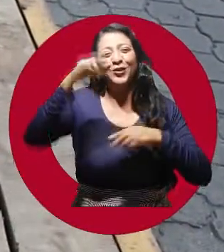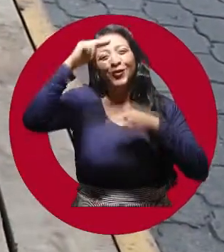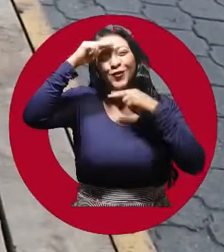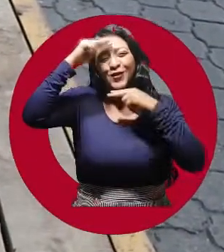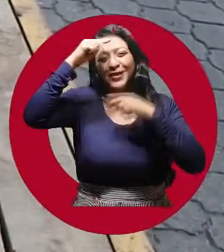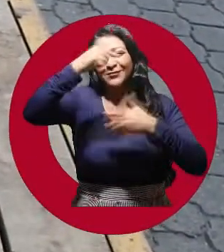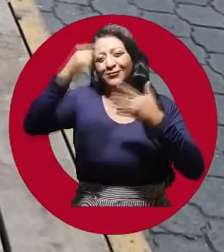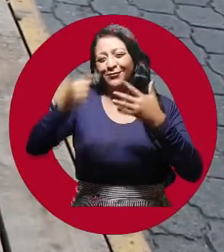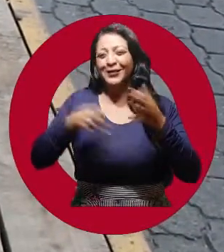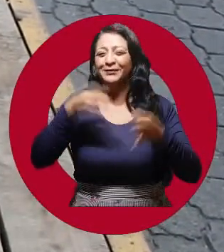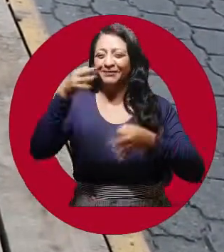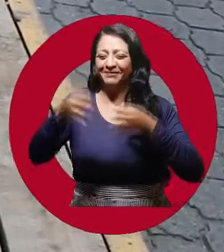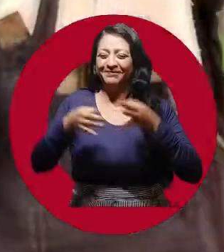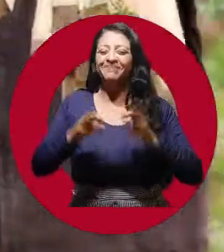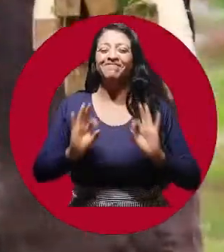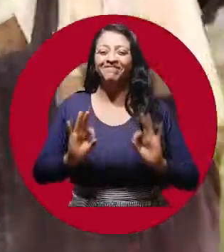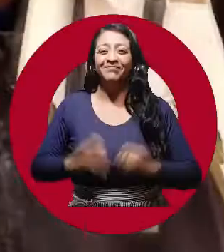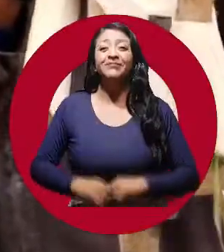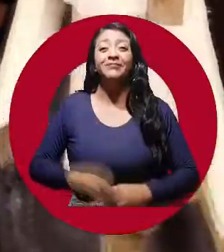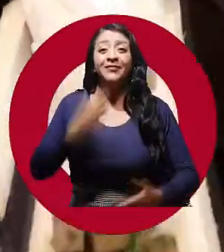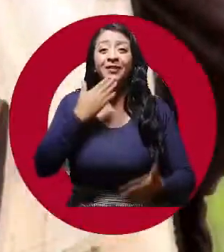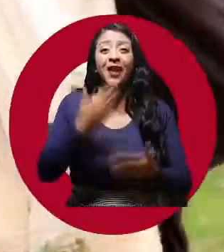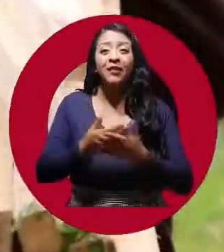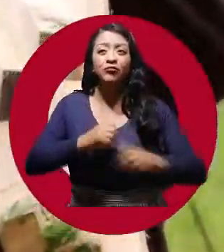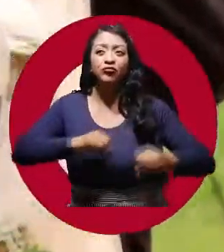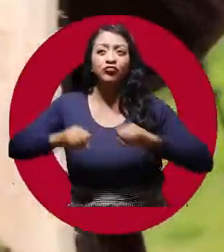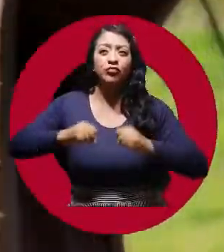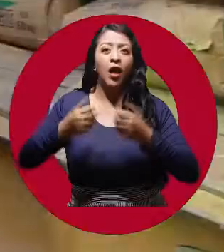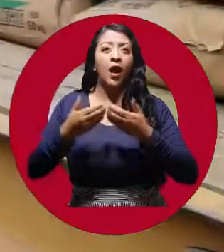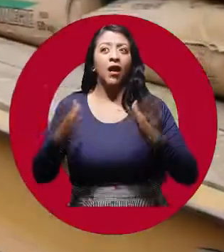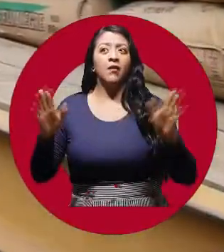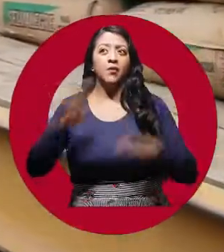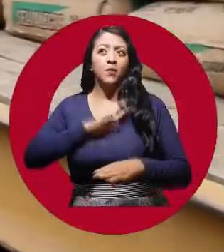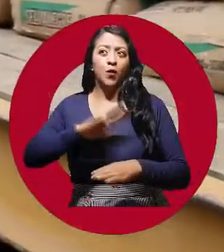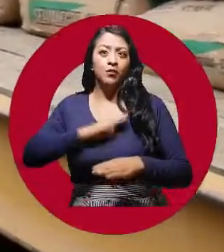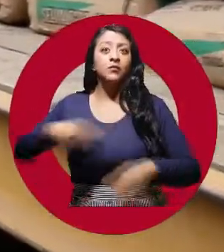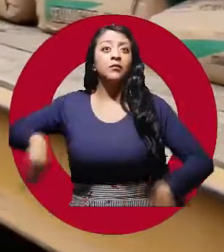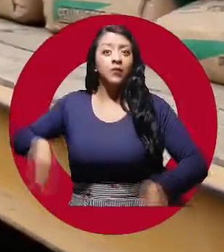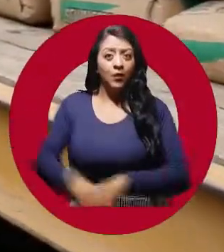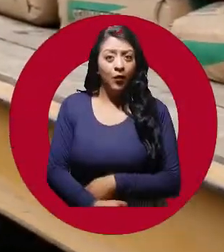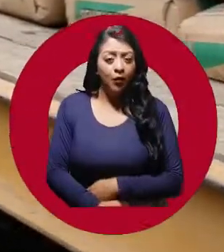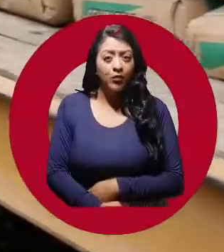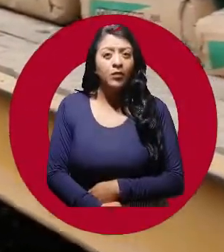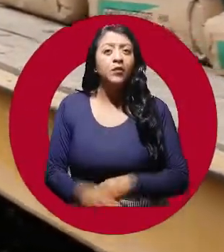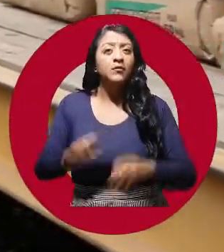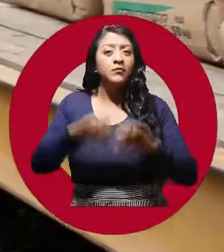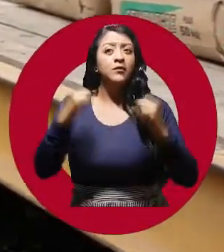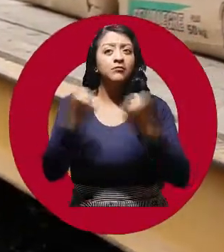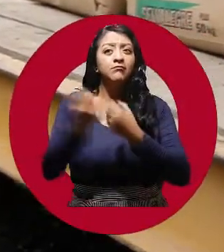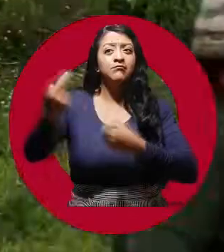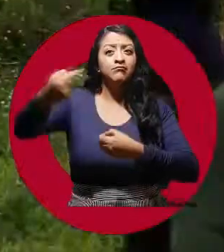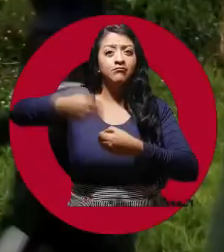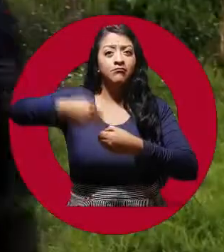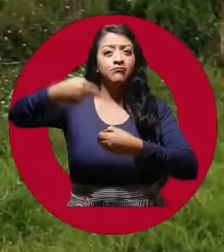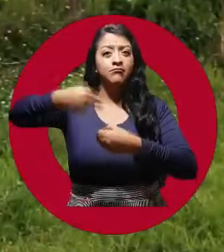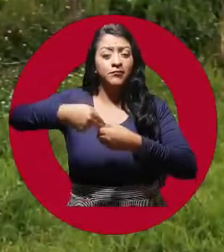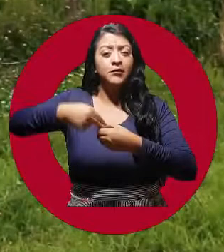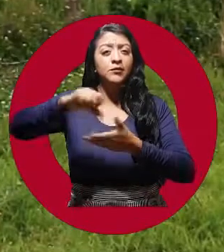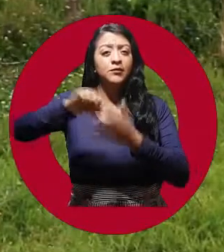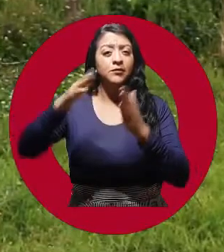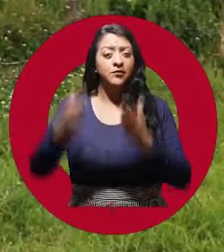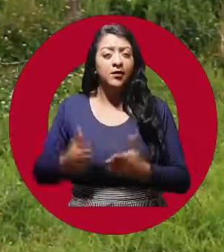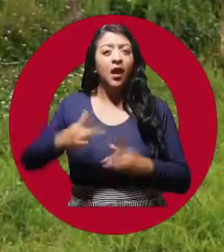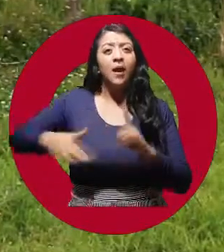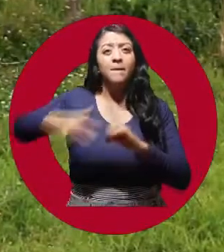las principales informaciones. Gracias a la gestión comunitaria y la apertura necesaria del municipio de Otavalo, a través de la Dirección de Participación